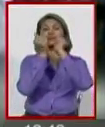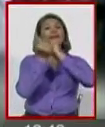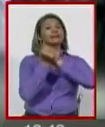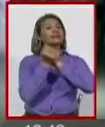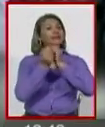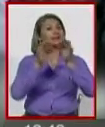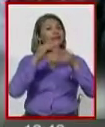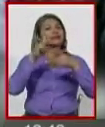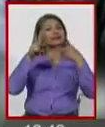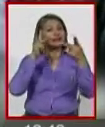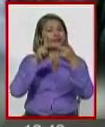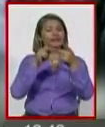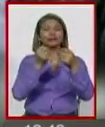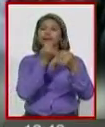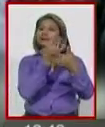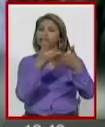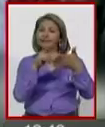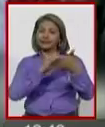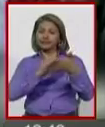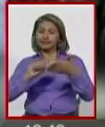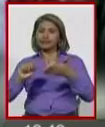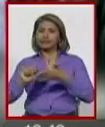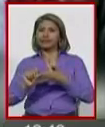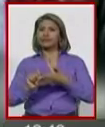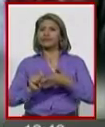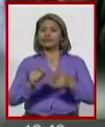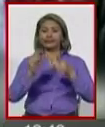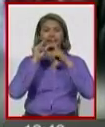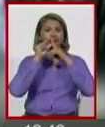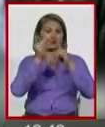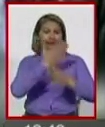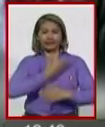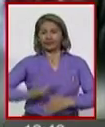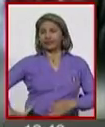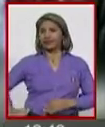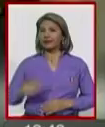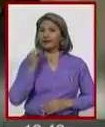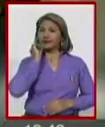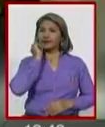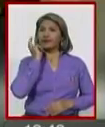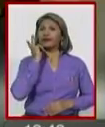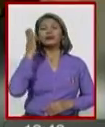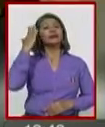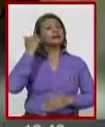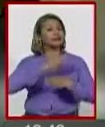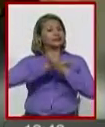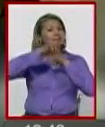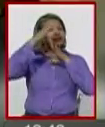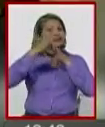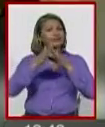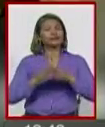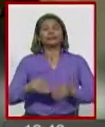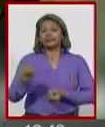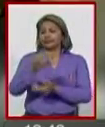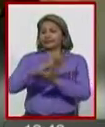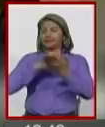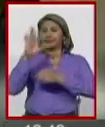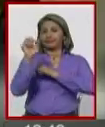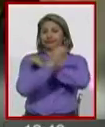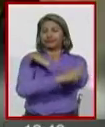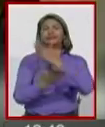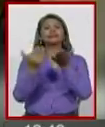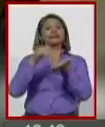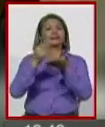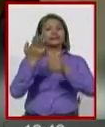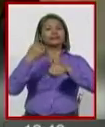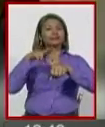modificar o perfeccionar la redacción. Fueron las palabras del presidente Evo Morales para acabar con la tensión en el país y que